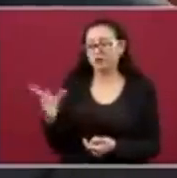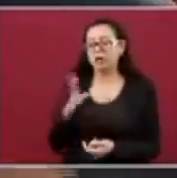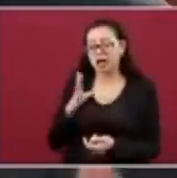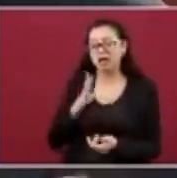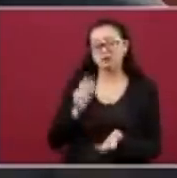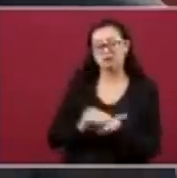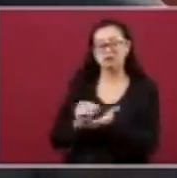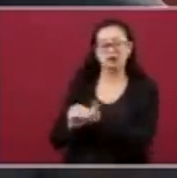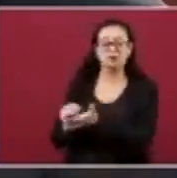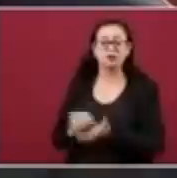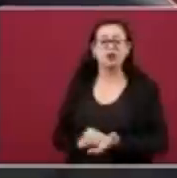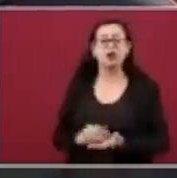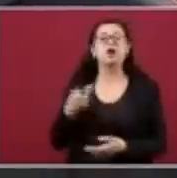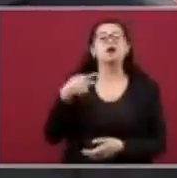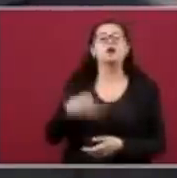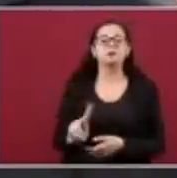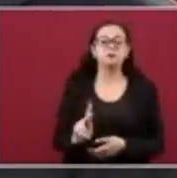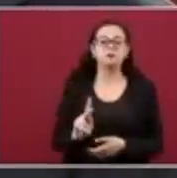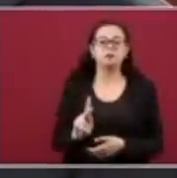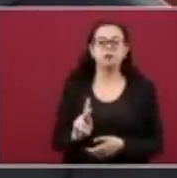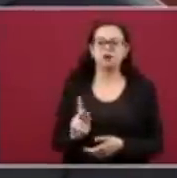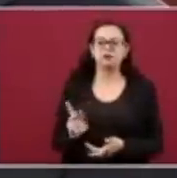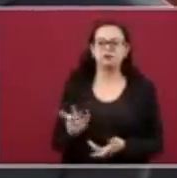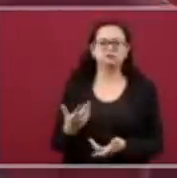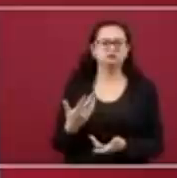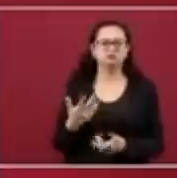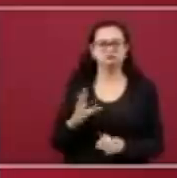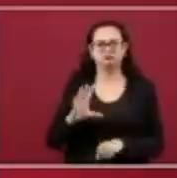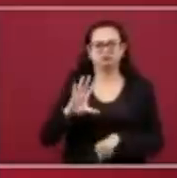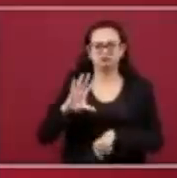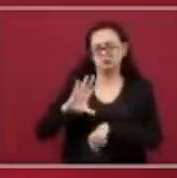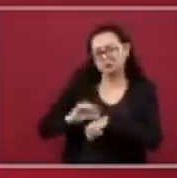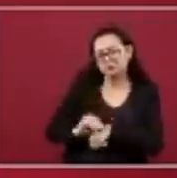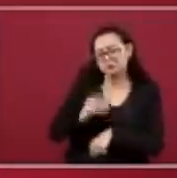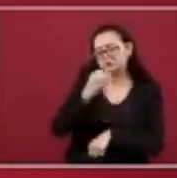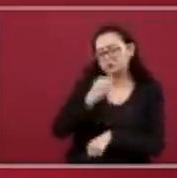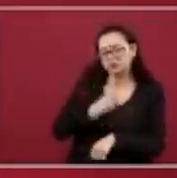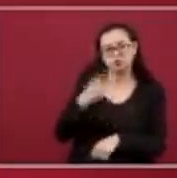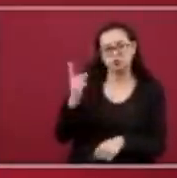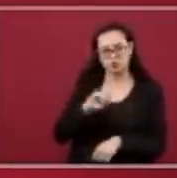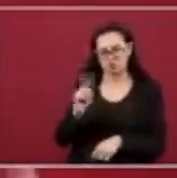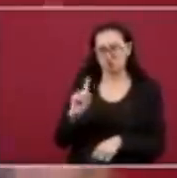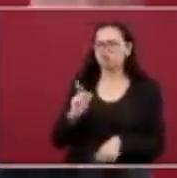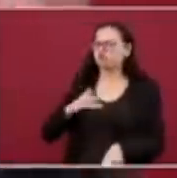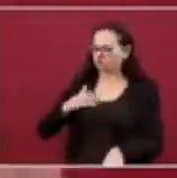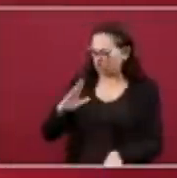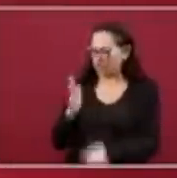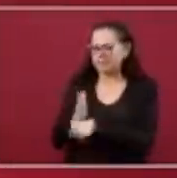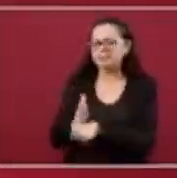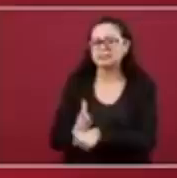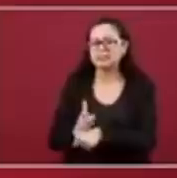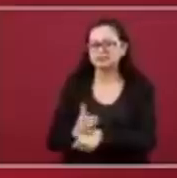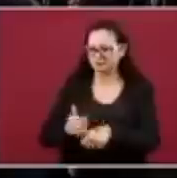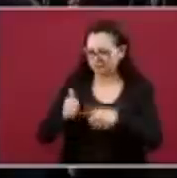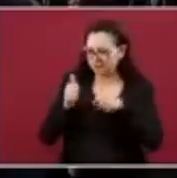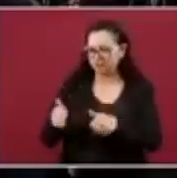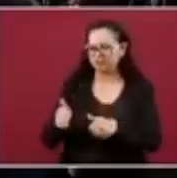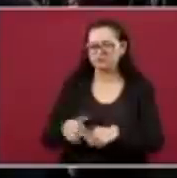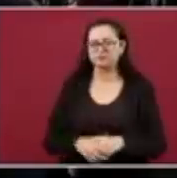pero no permitirlas, que no haya impunidad. Eso es lo que puedo contestarte.